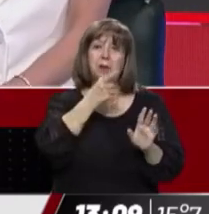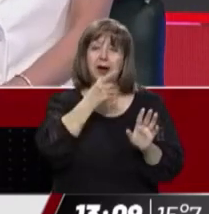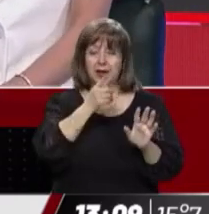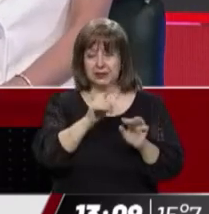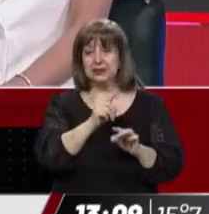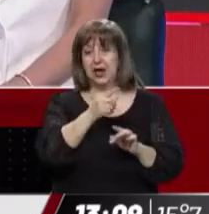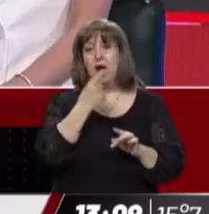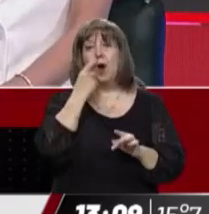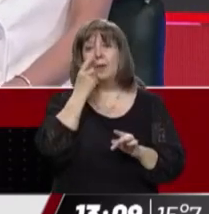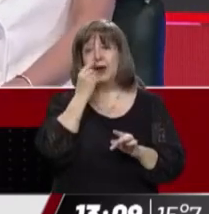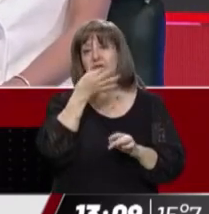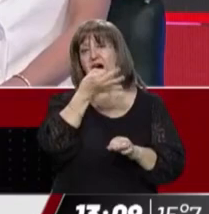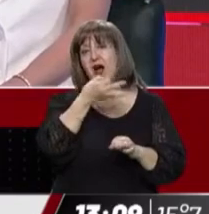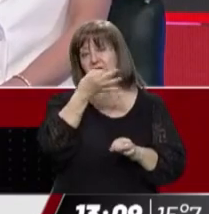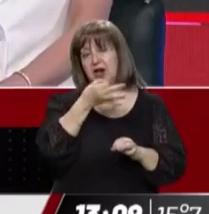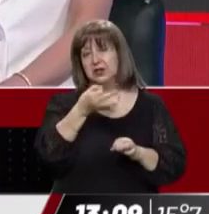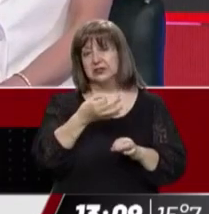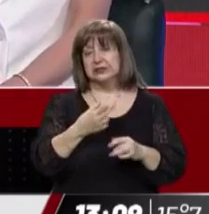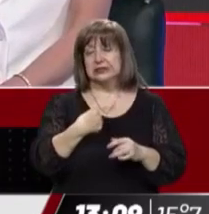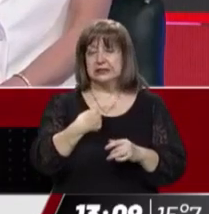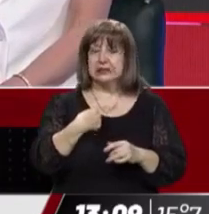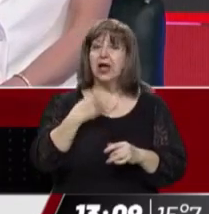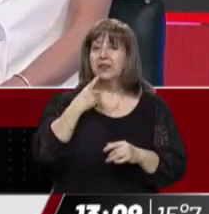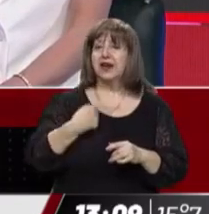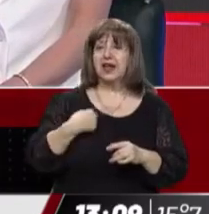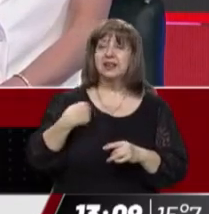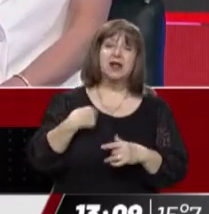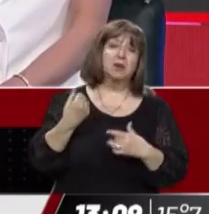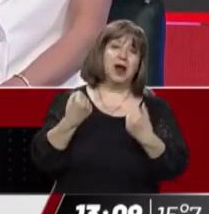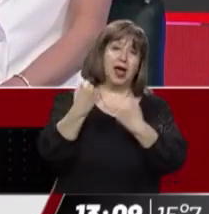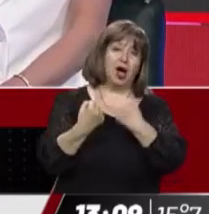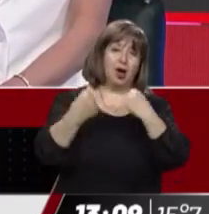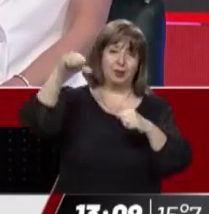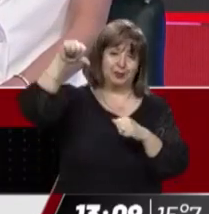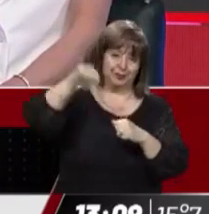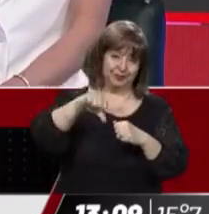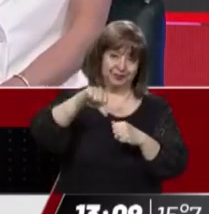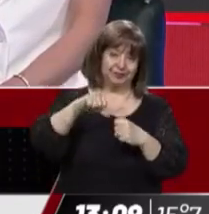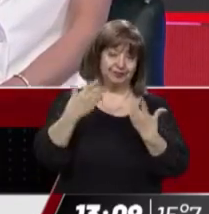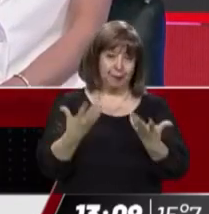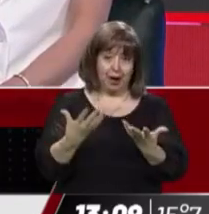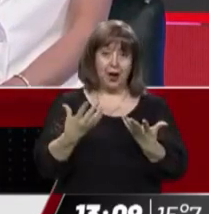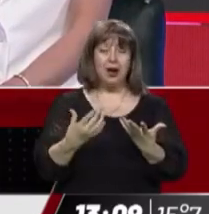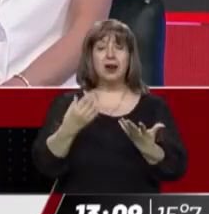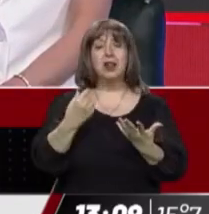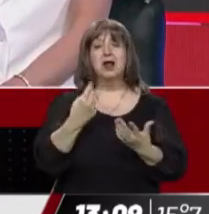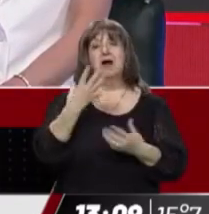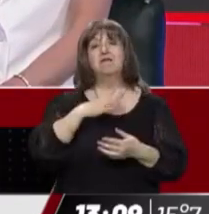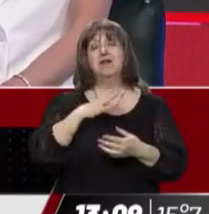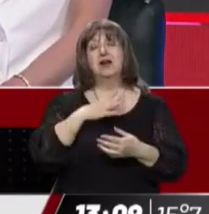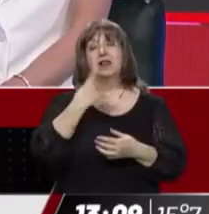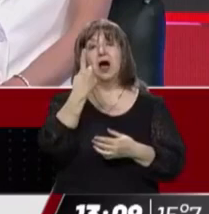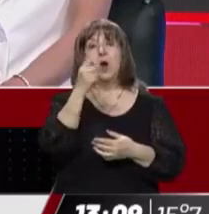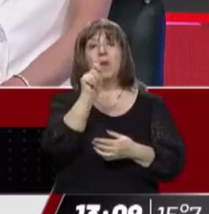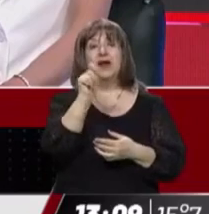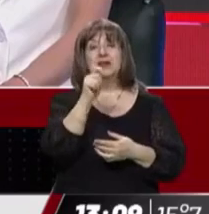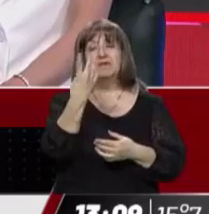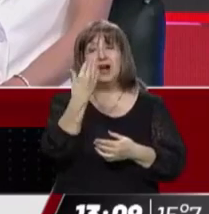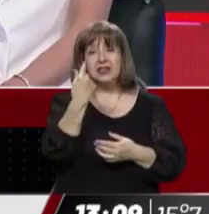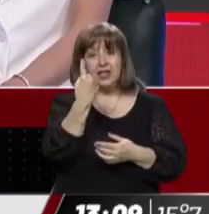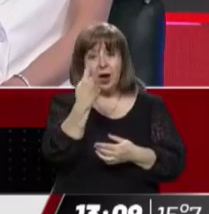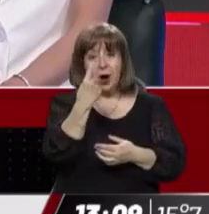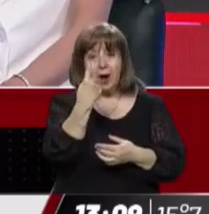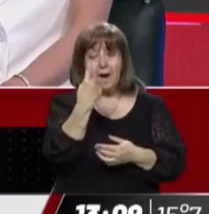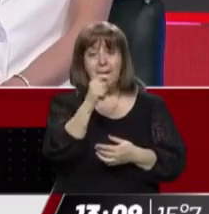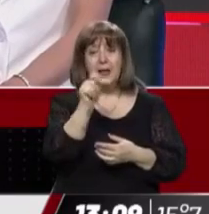cual... es tristísimo para todos nosotros y nuestra economía. Y falta un mes para las elecciones y esto ya arranca de nuevo el aumento del dólar.